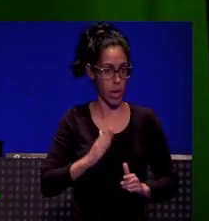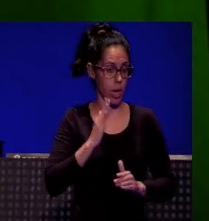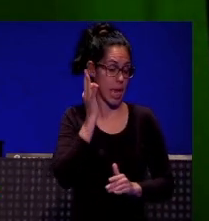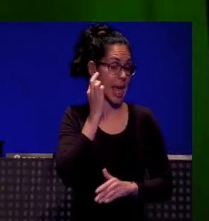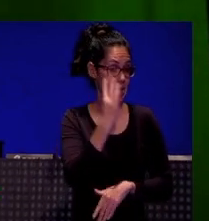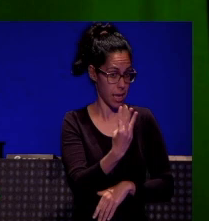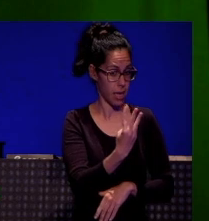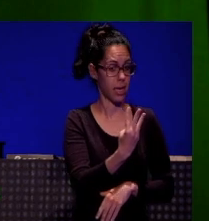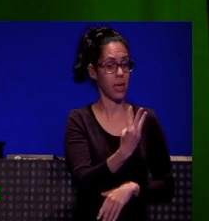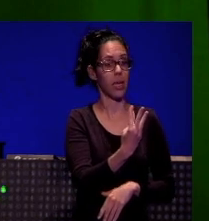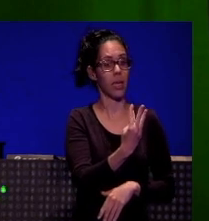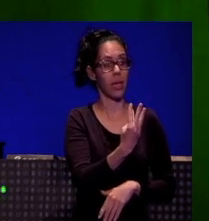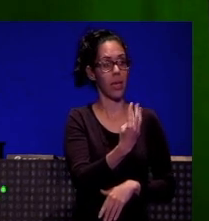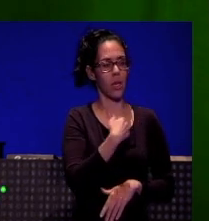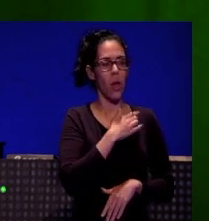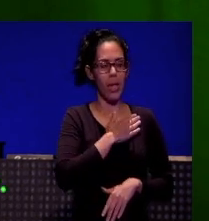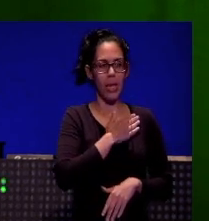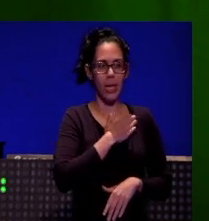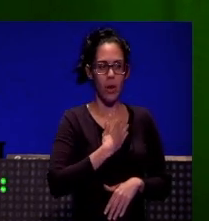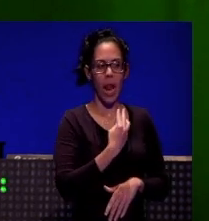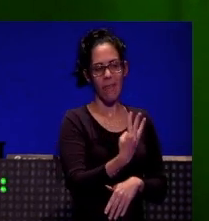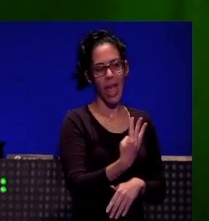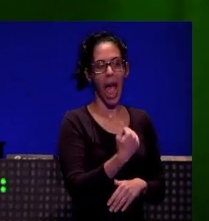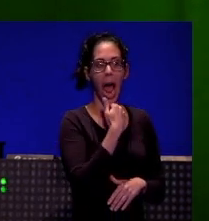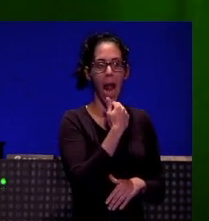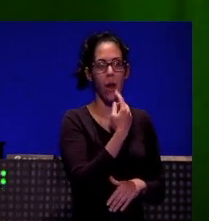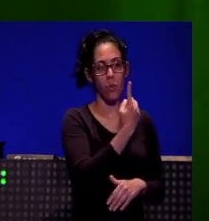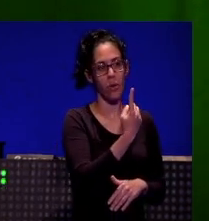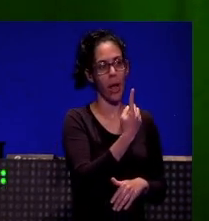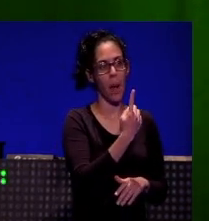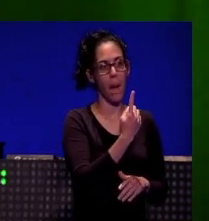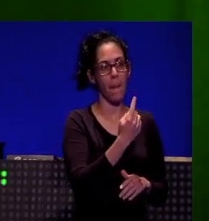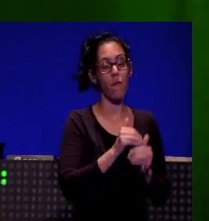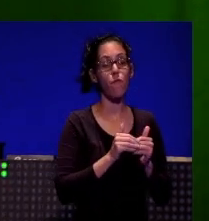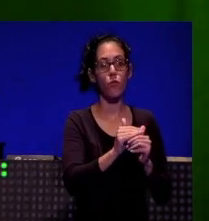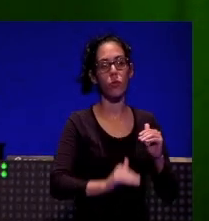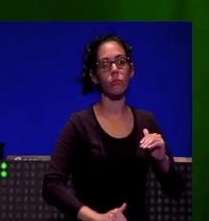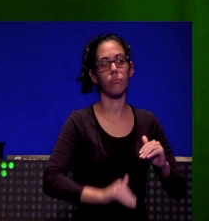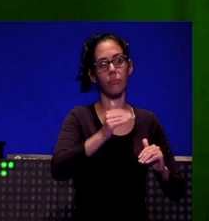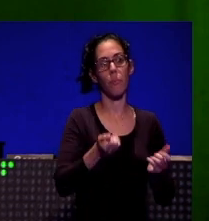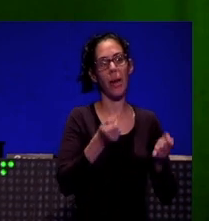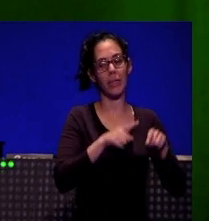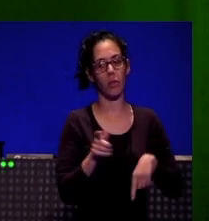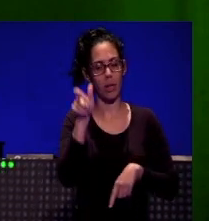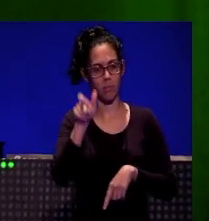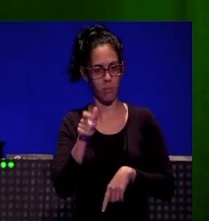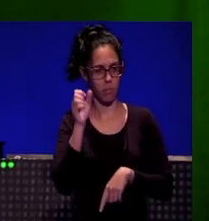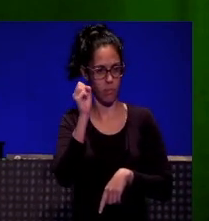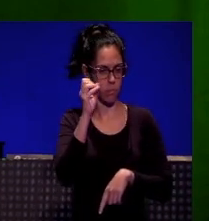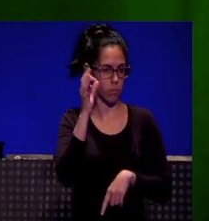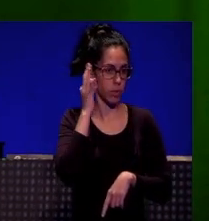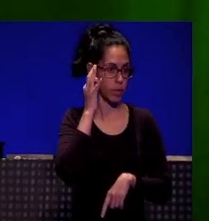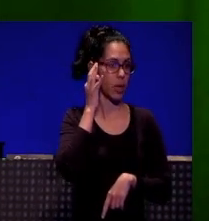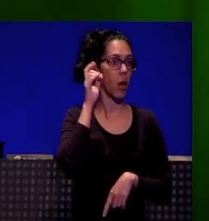posiblemente me gustaría que alguna de ellas se llegara a aparecer a la próxima ponente conferenciante profesora